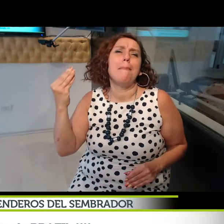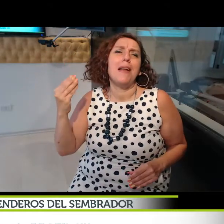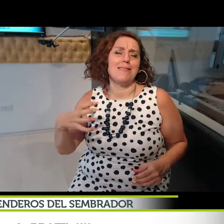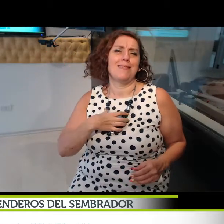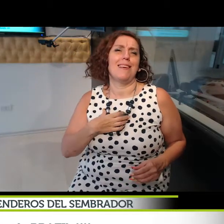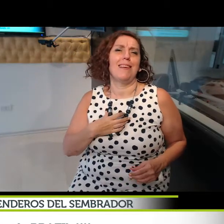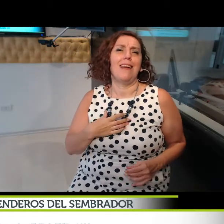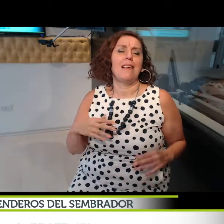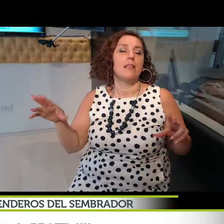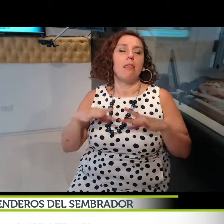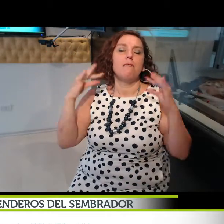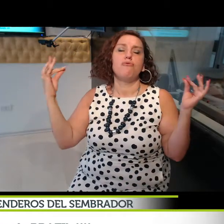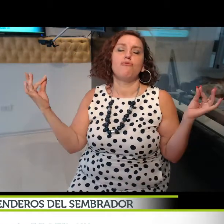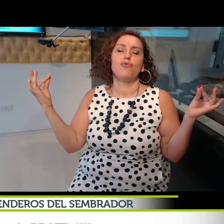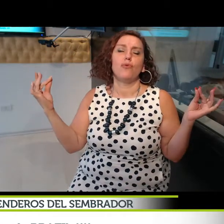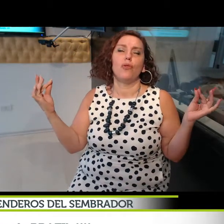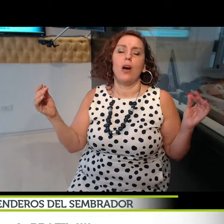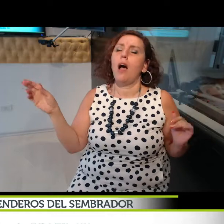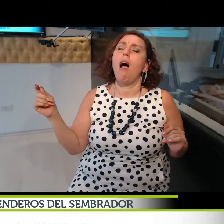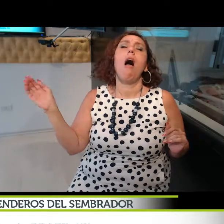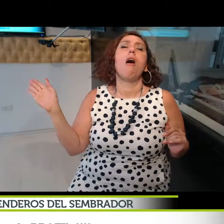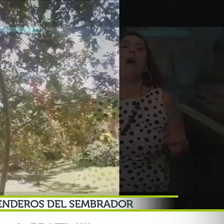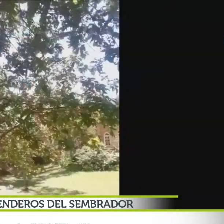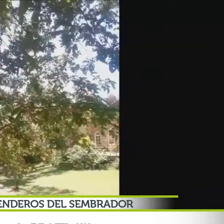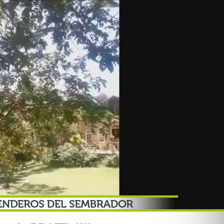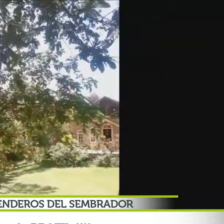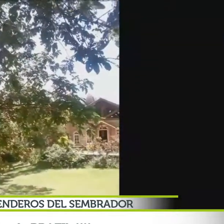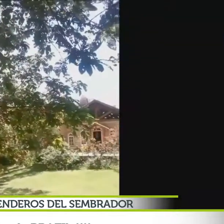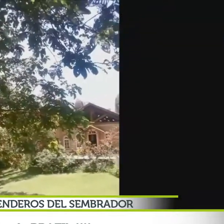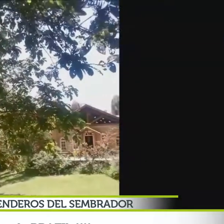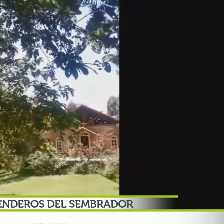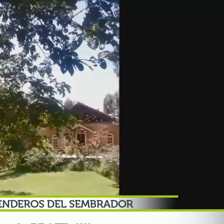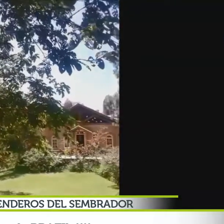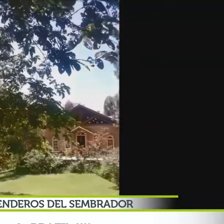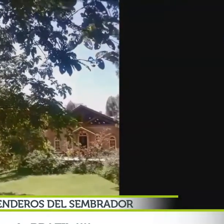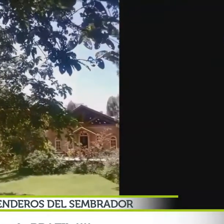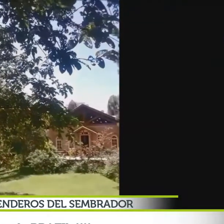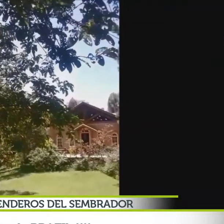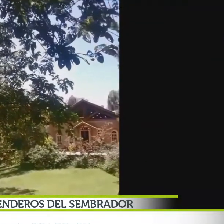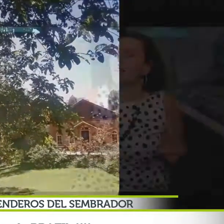dónde me toca dar clases todos los días. Miren qué bello lugar.